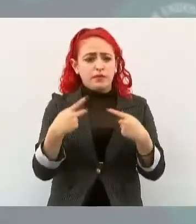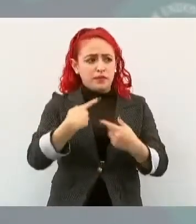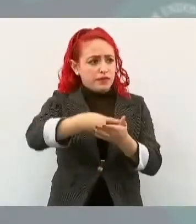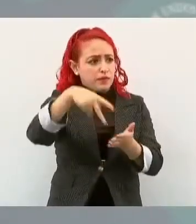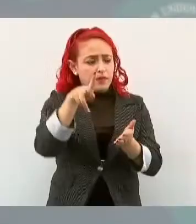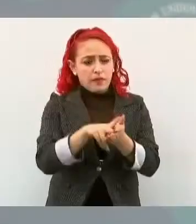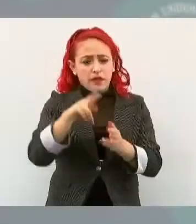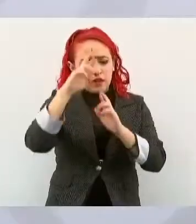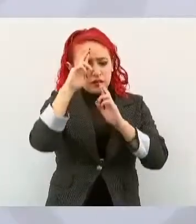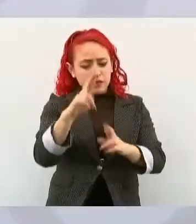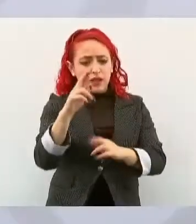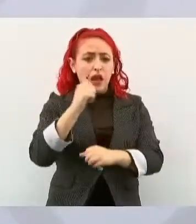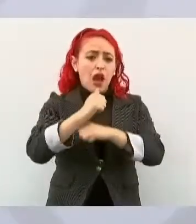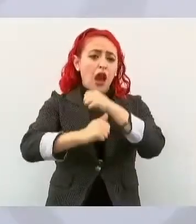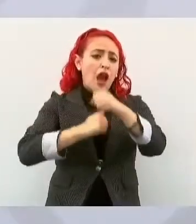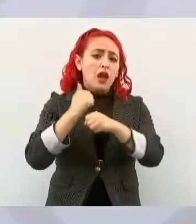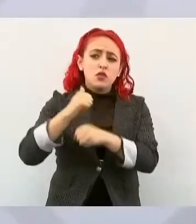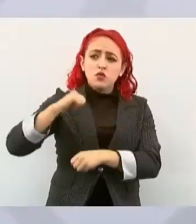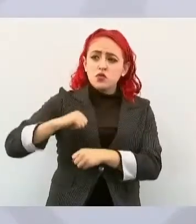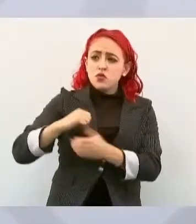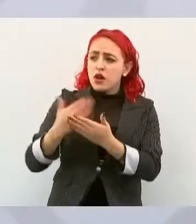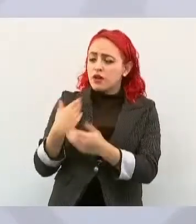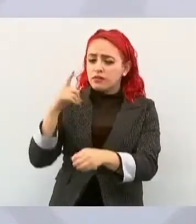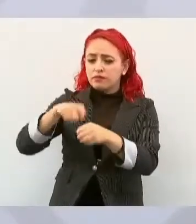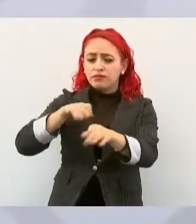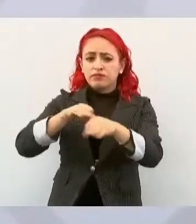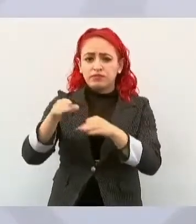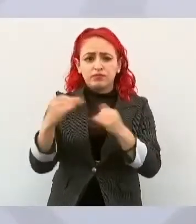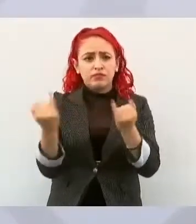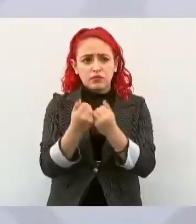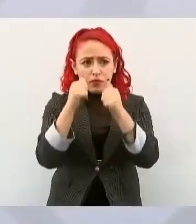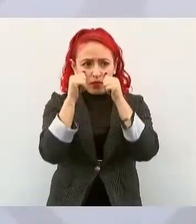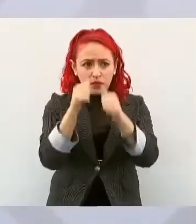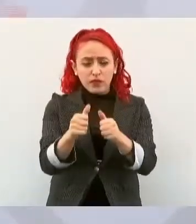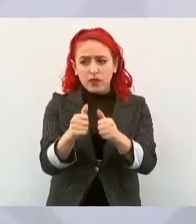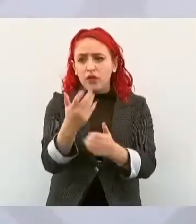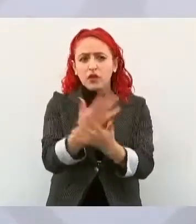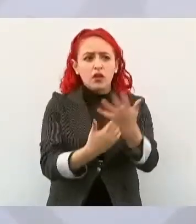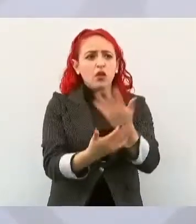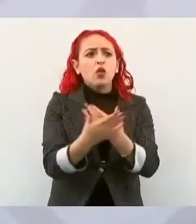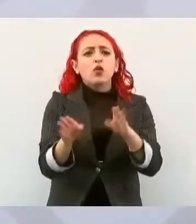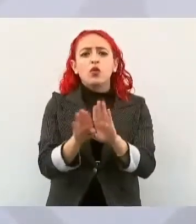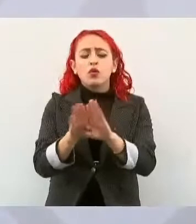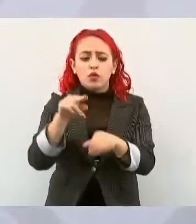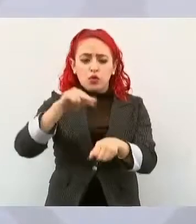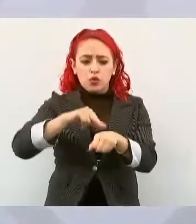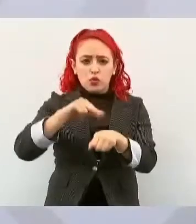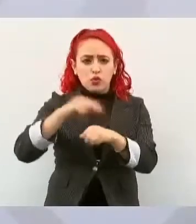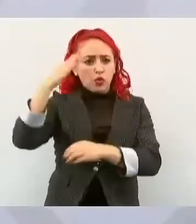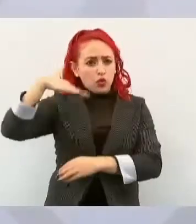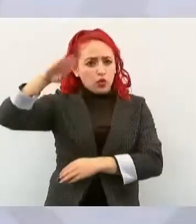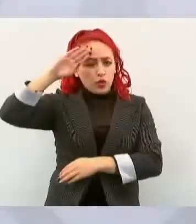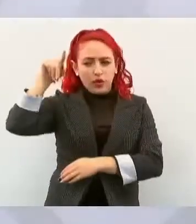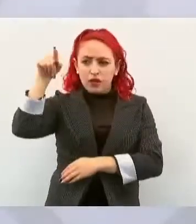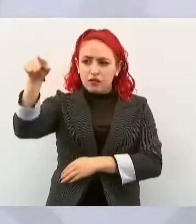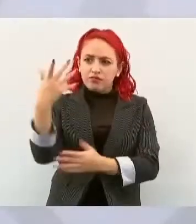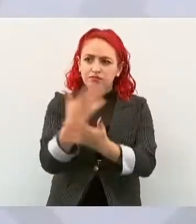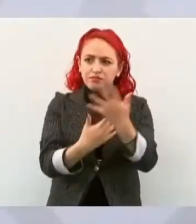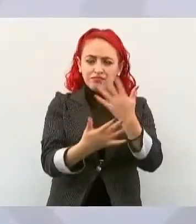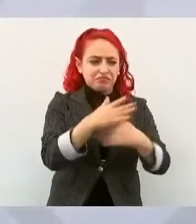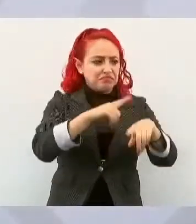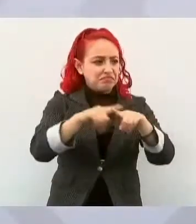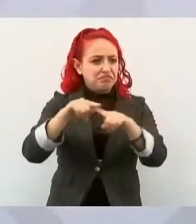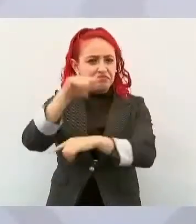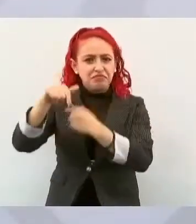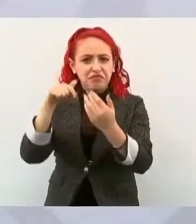la antigüedad. Desde luego, para cubrir eso, también hemos echado mano de otras estrategias, como los médicos cubanos, que están ya en diferentes